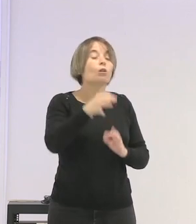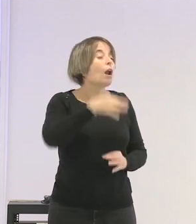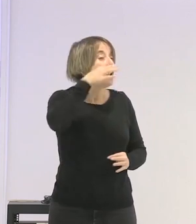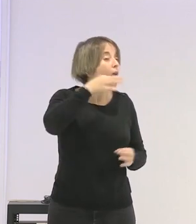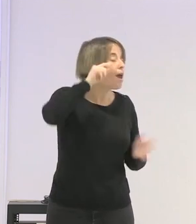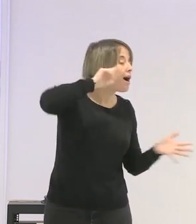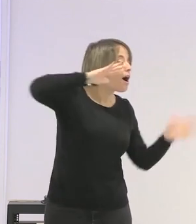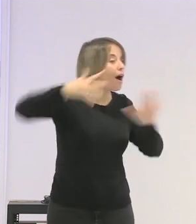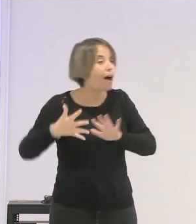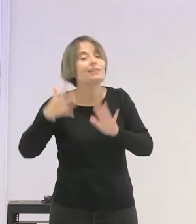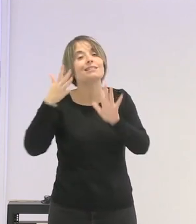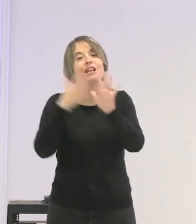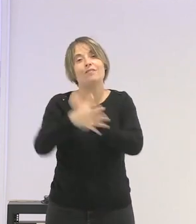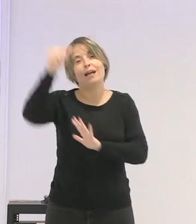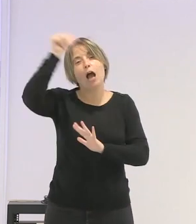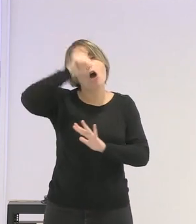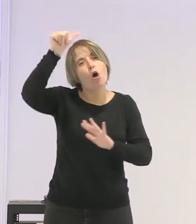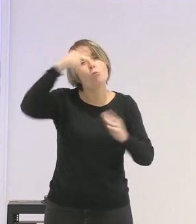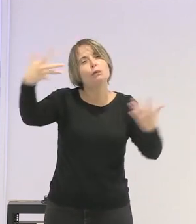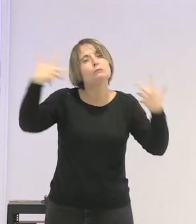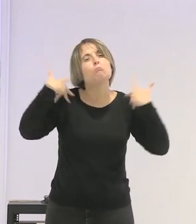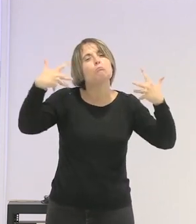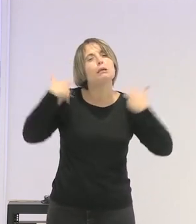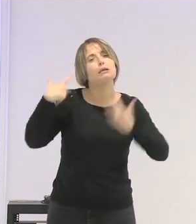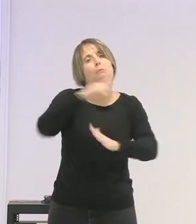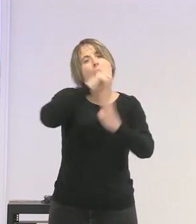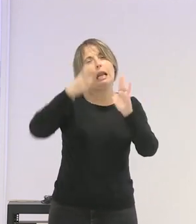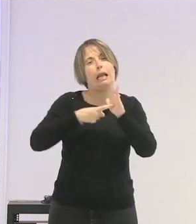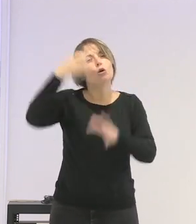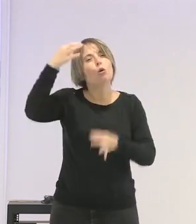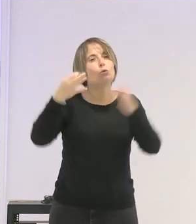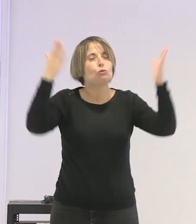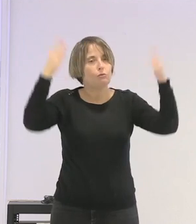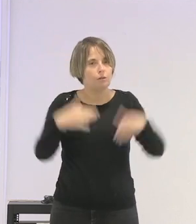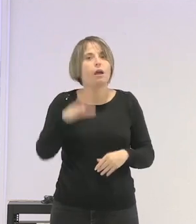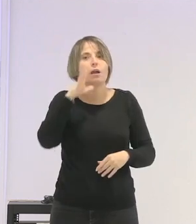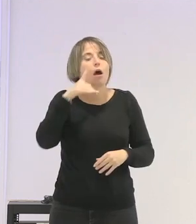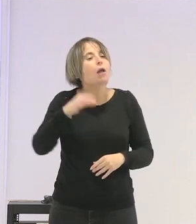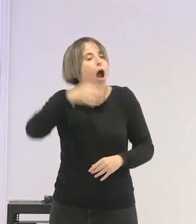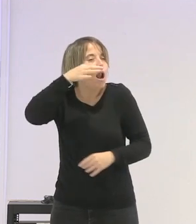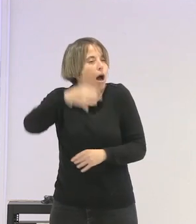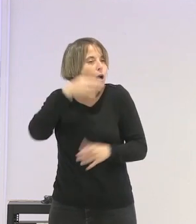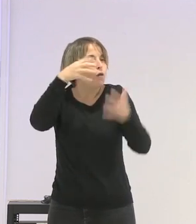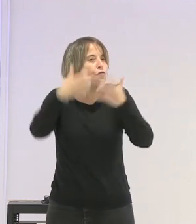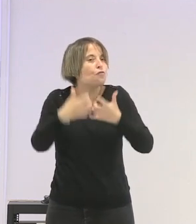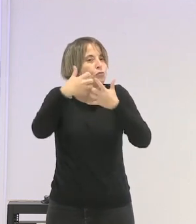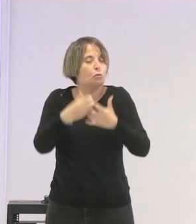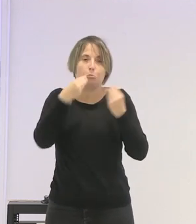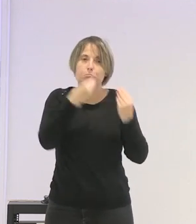los hombres son víctimas de estas leyes injustas, y yo creo que esto es un elemento que les está funcionando muy bien